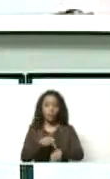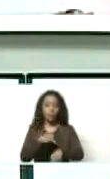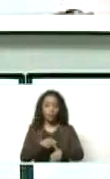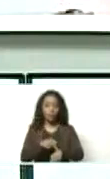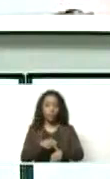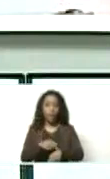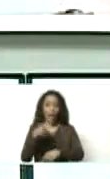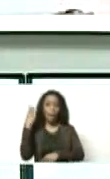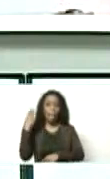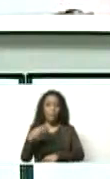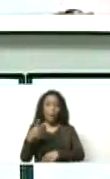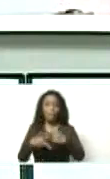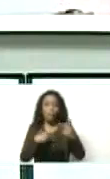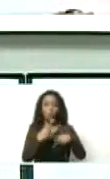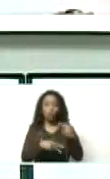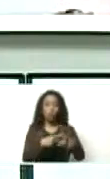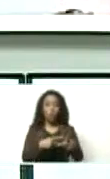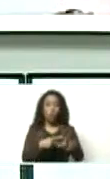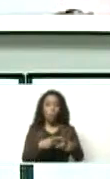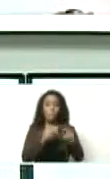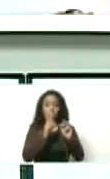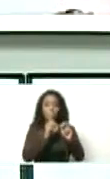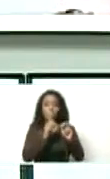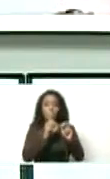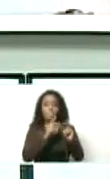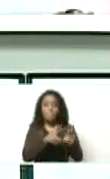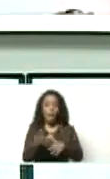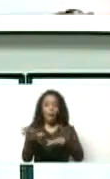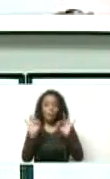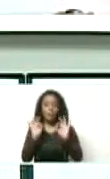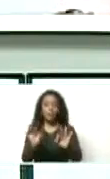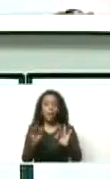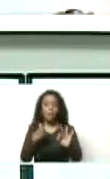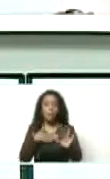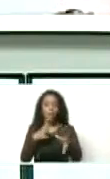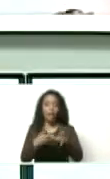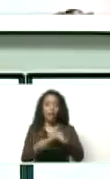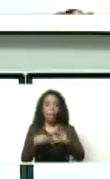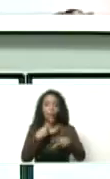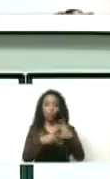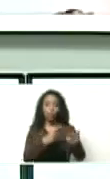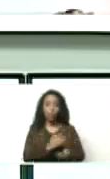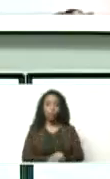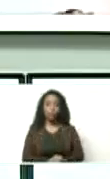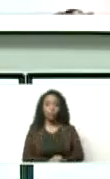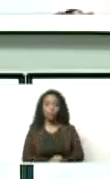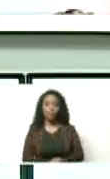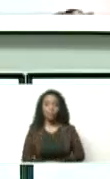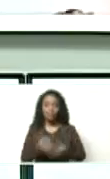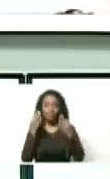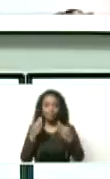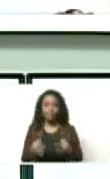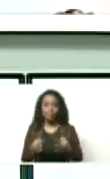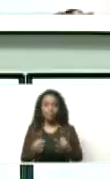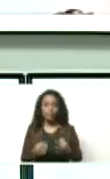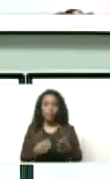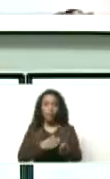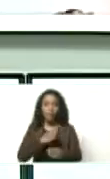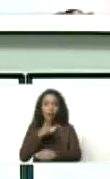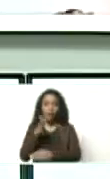La P productiva con el plan especial MICLAT productivo. Efectivamente, vámonos a